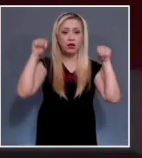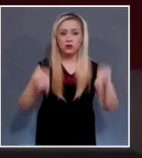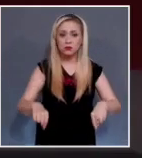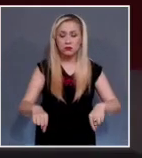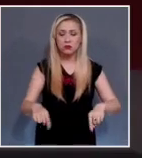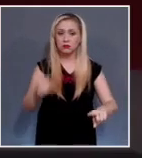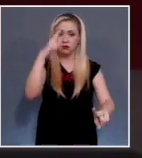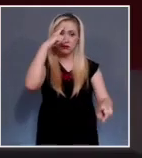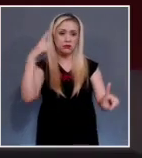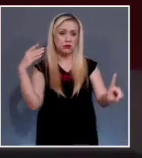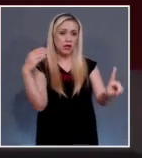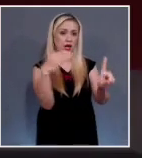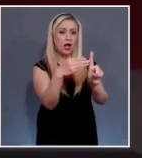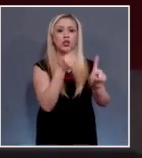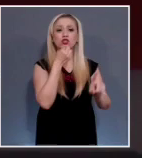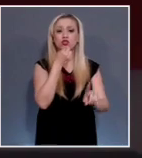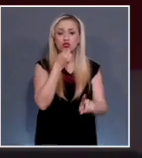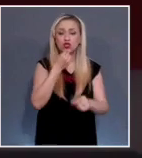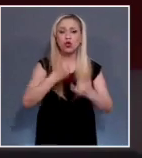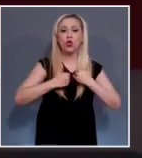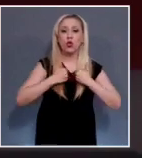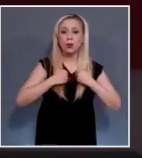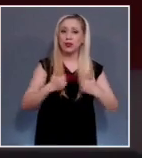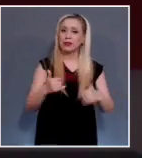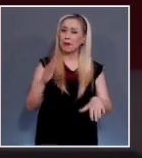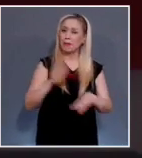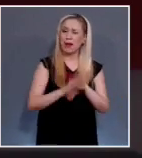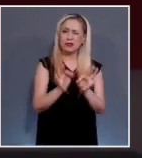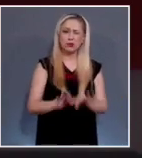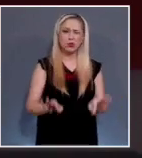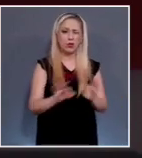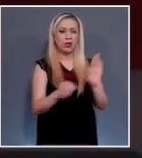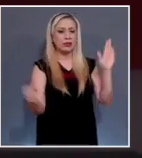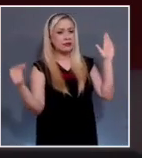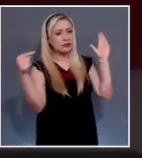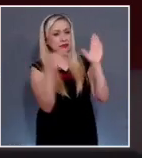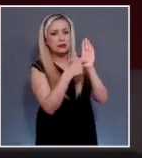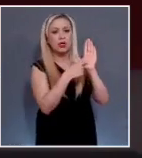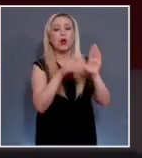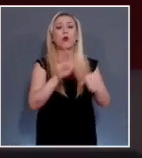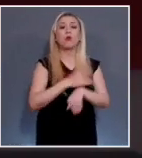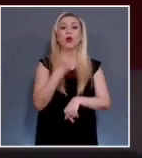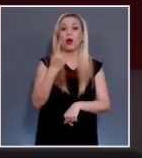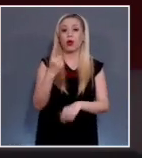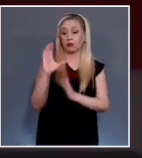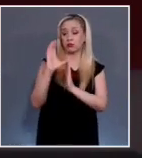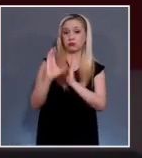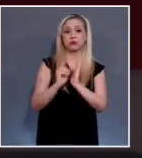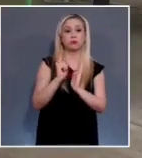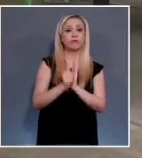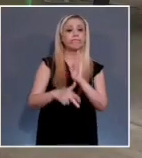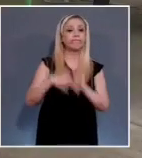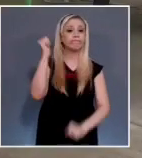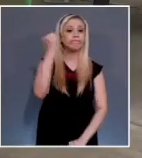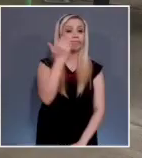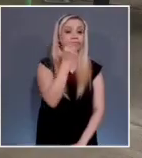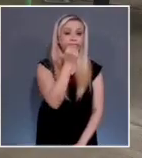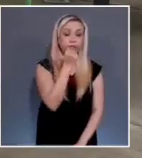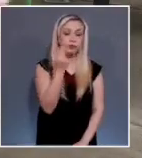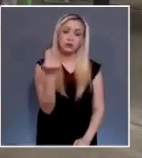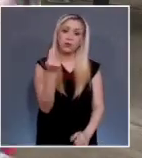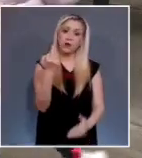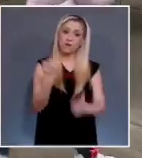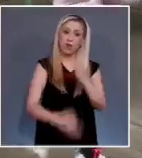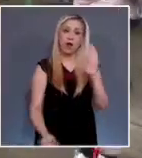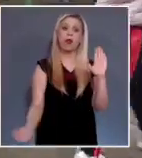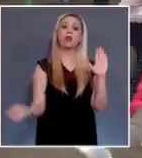niñez y la adolescencia de manera muy especial por la importancia que para el constitucionalismo mexicano tienen.